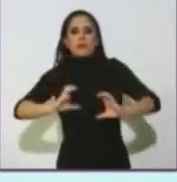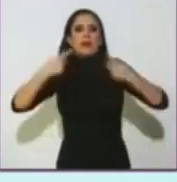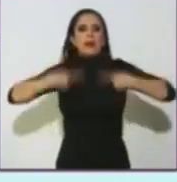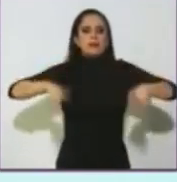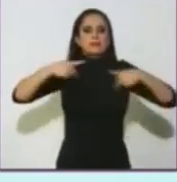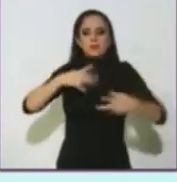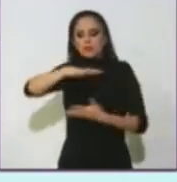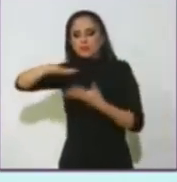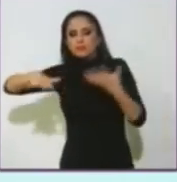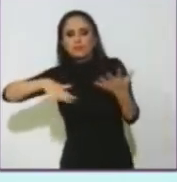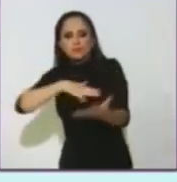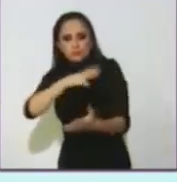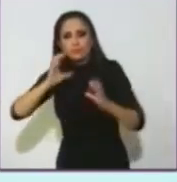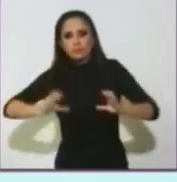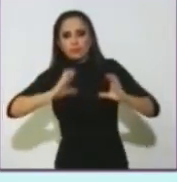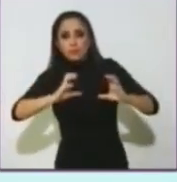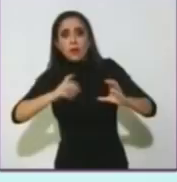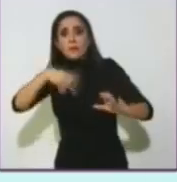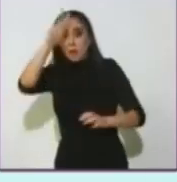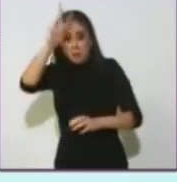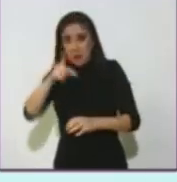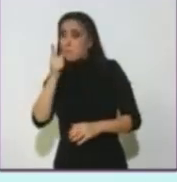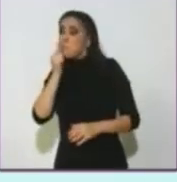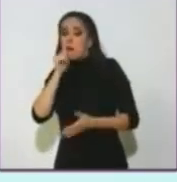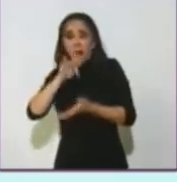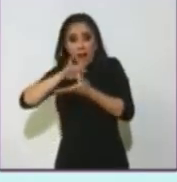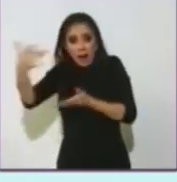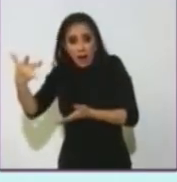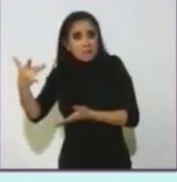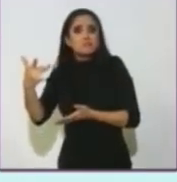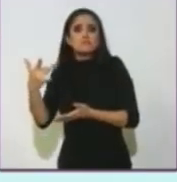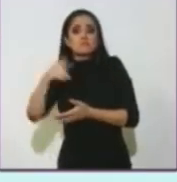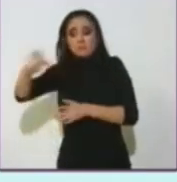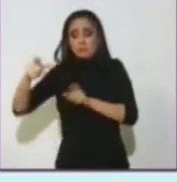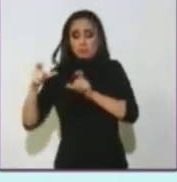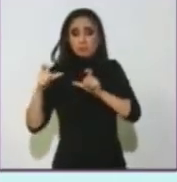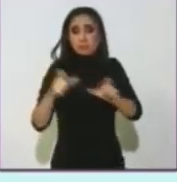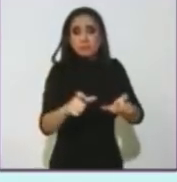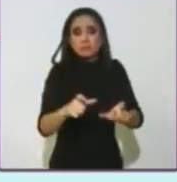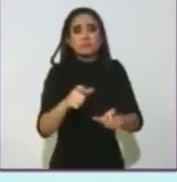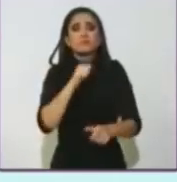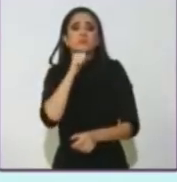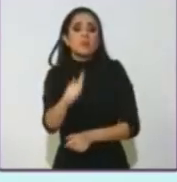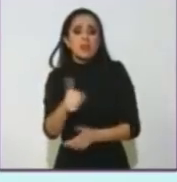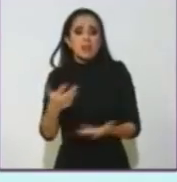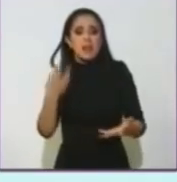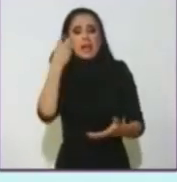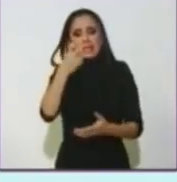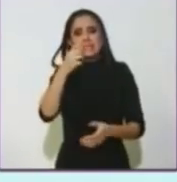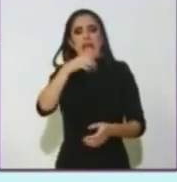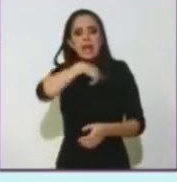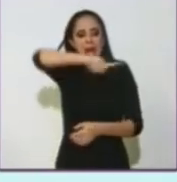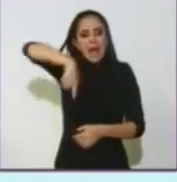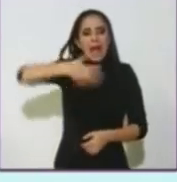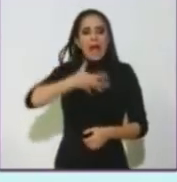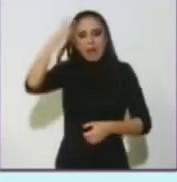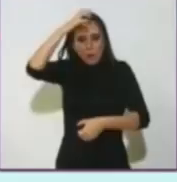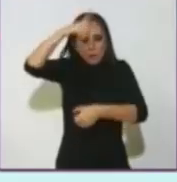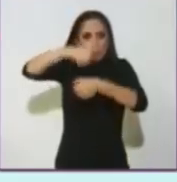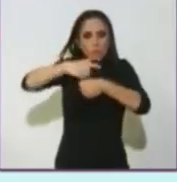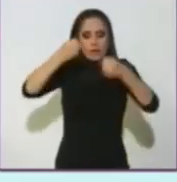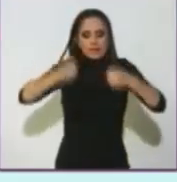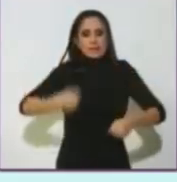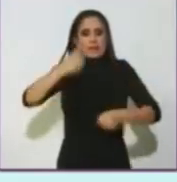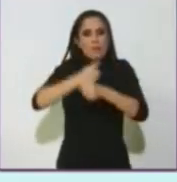policiacos o por la presencia con la idea del uso de la fuerza yo creo que es la misma cultura de seguridad que la